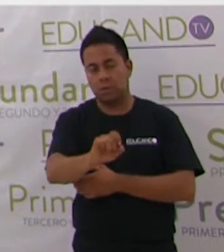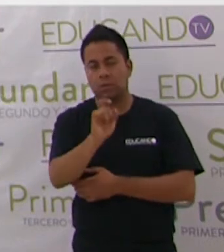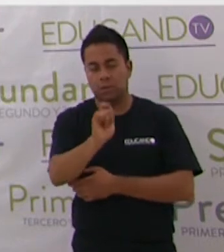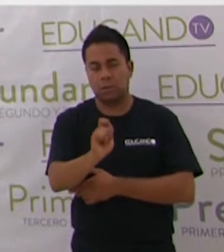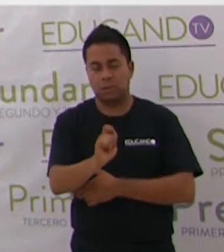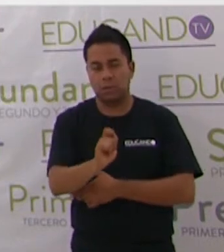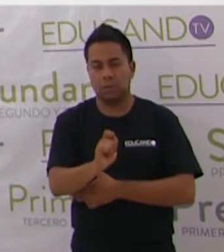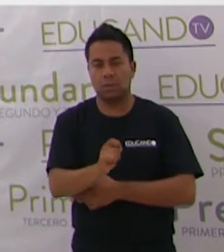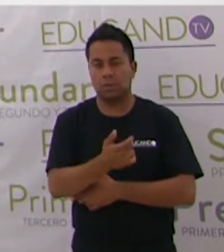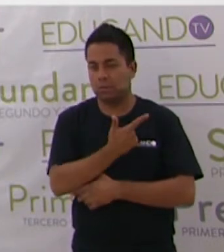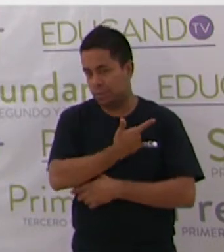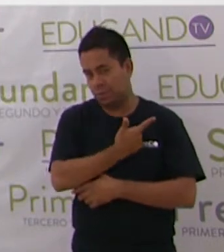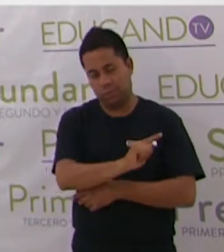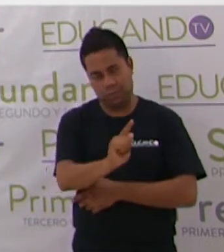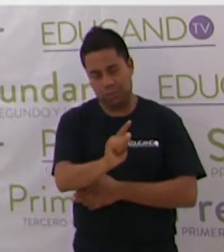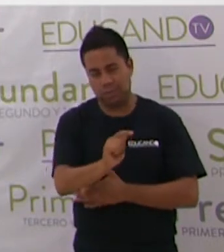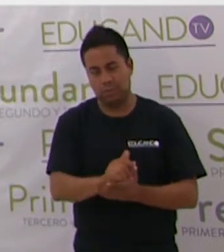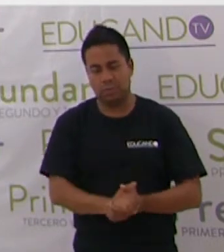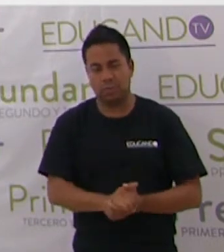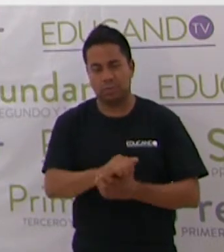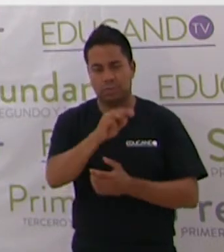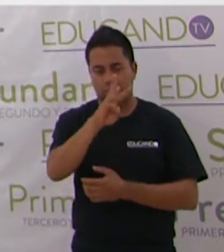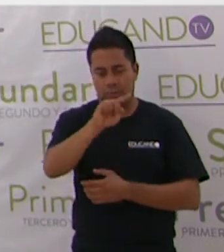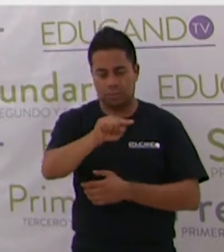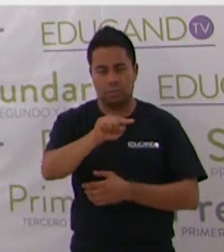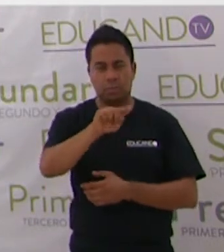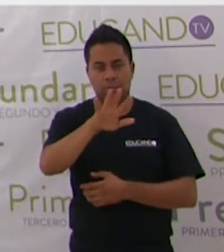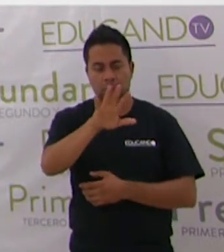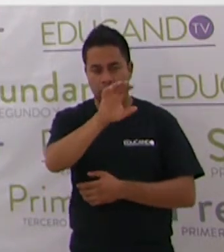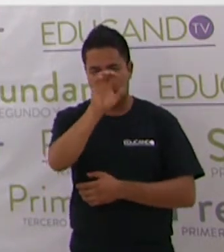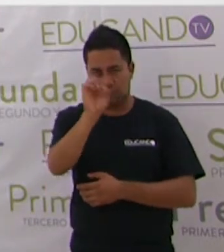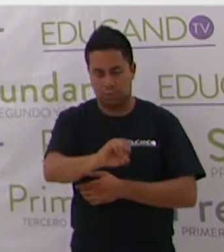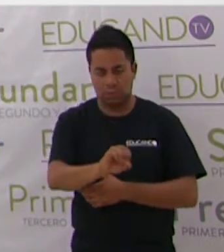19.65% no le gusta. El